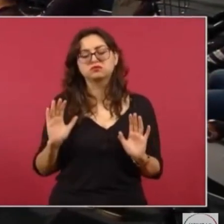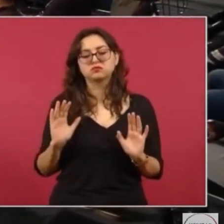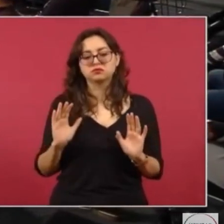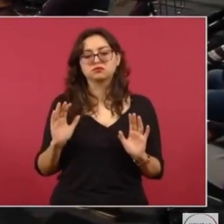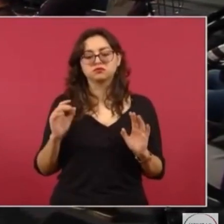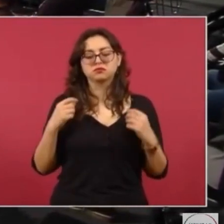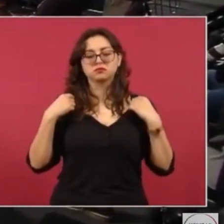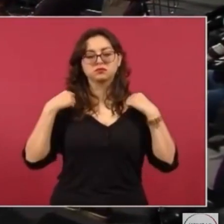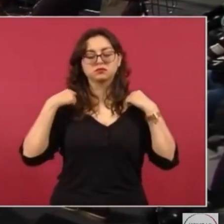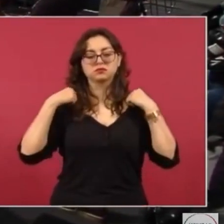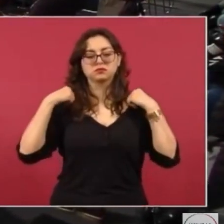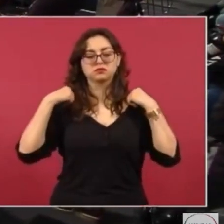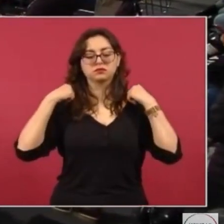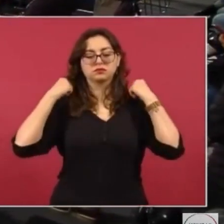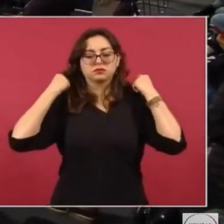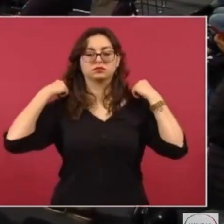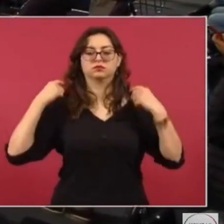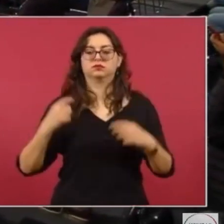Fox, ya lo vimos,